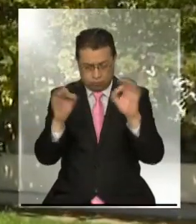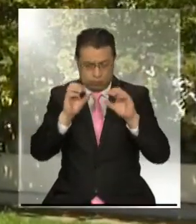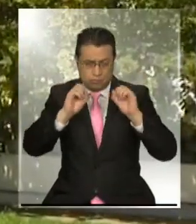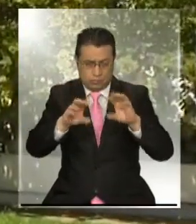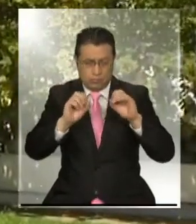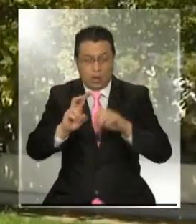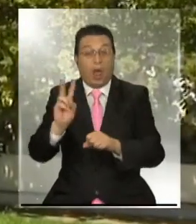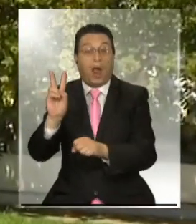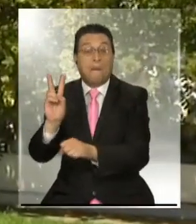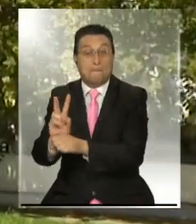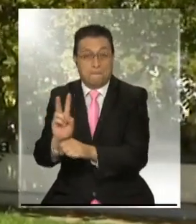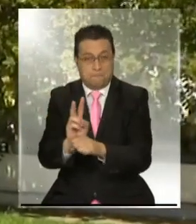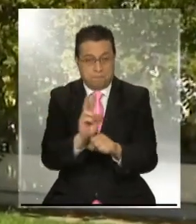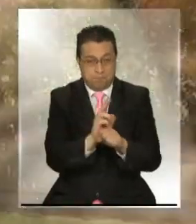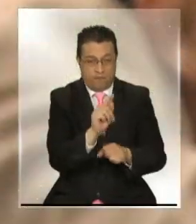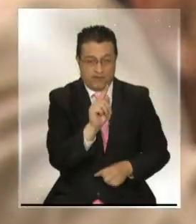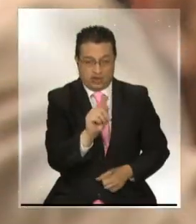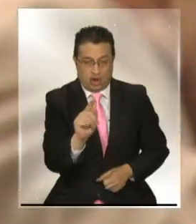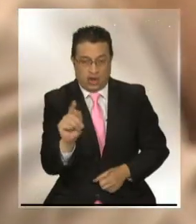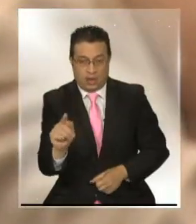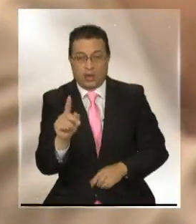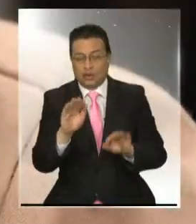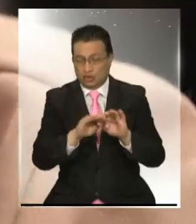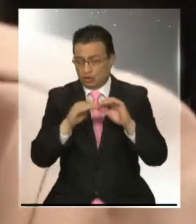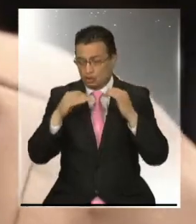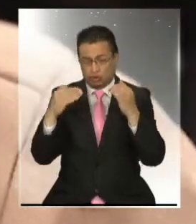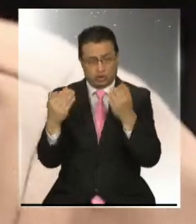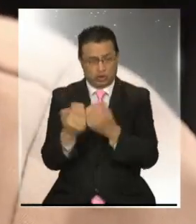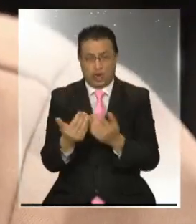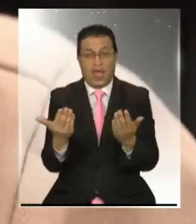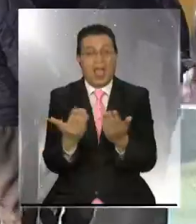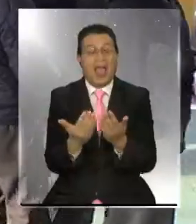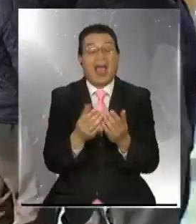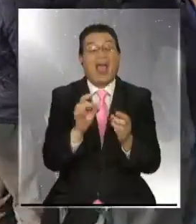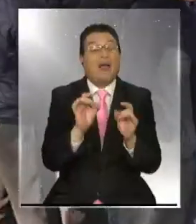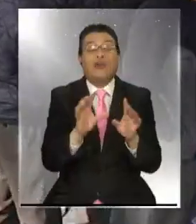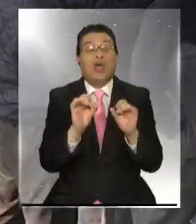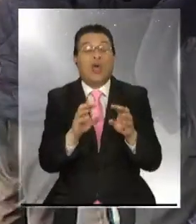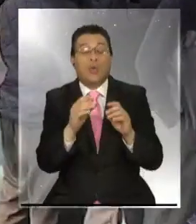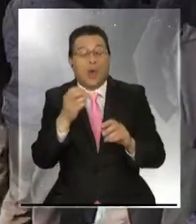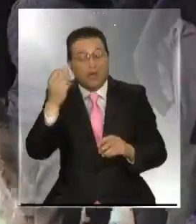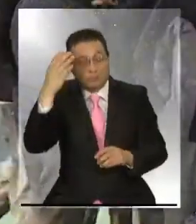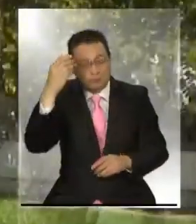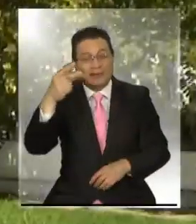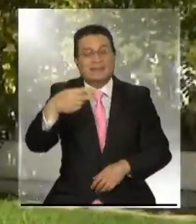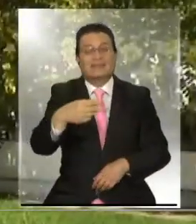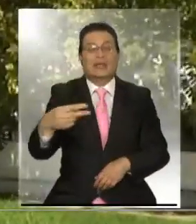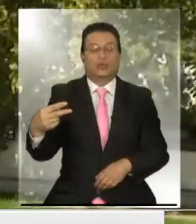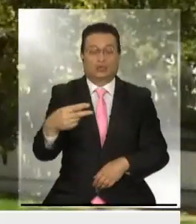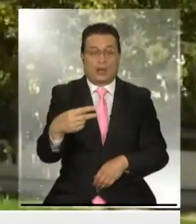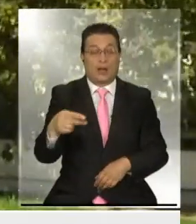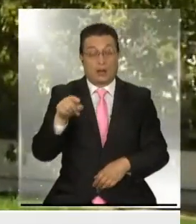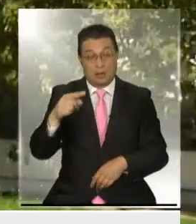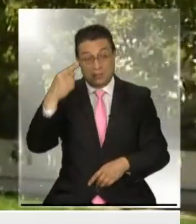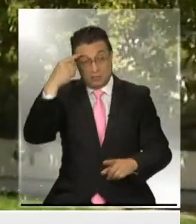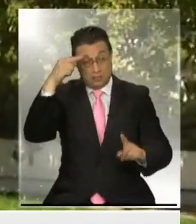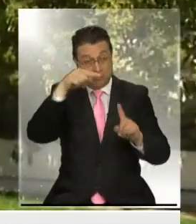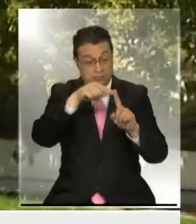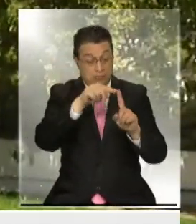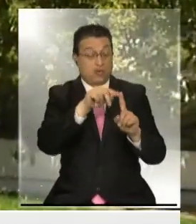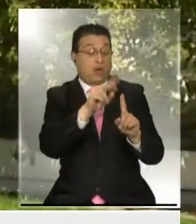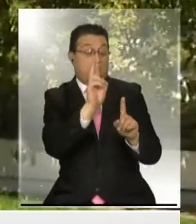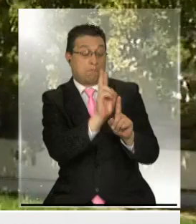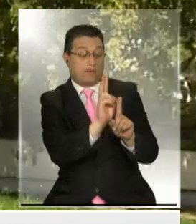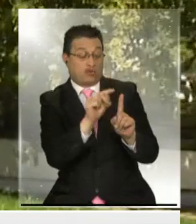los docentes y que abarca todo el espectro de la educación sexual y cuyo objetivo es que el docente tome los